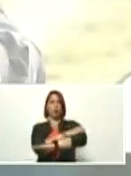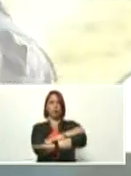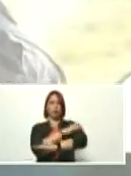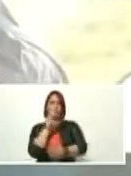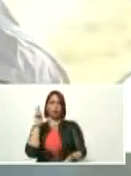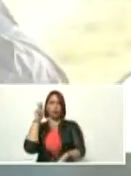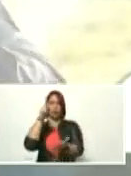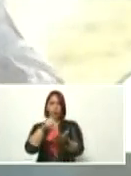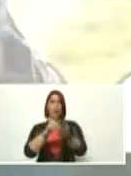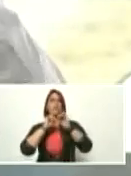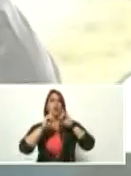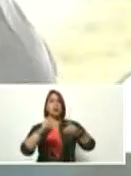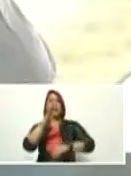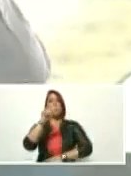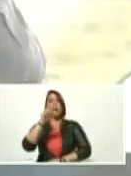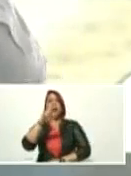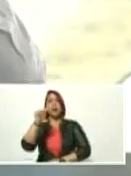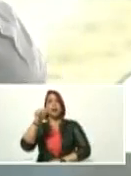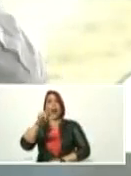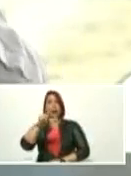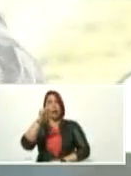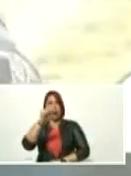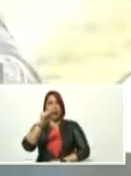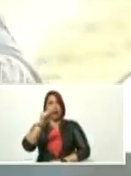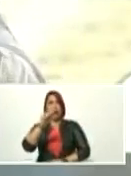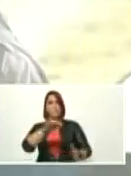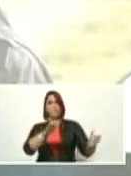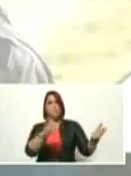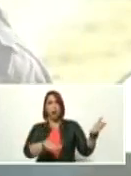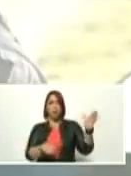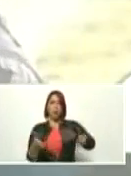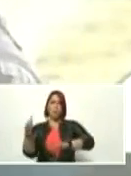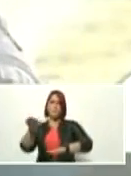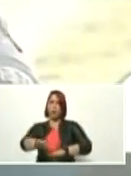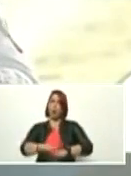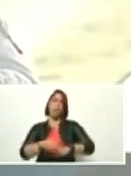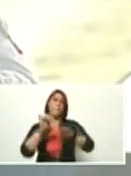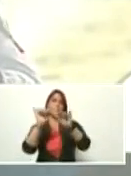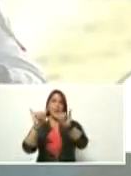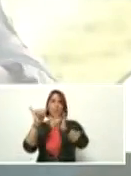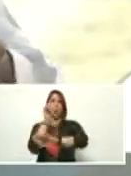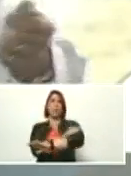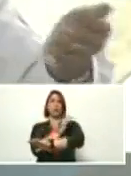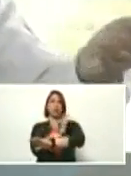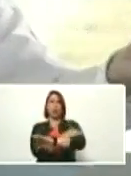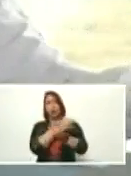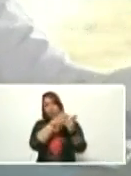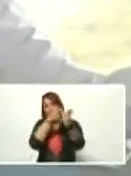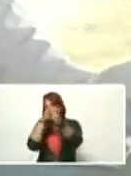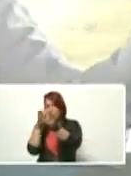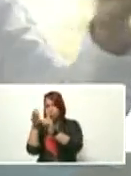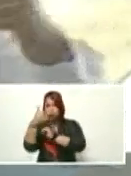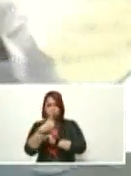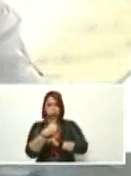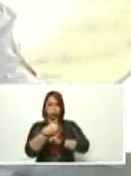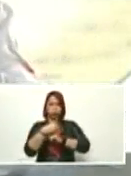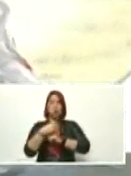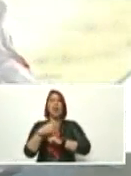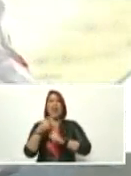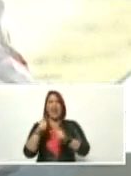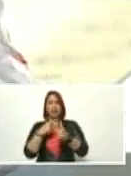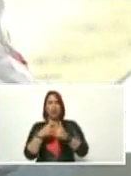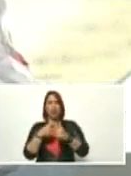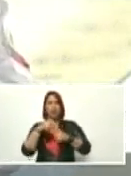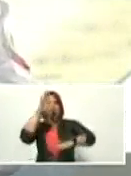Avenida Baral. Los asesinaron ellos mismos con francotiradores escondidos para echarle la culpa al comandante